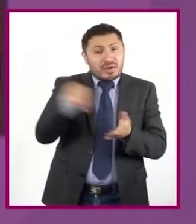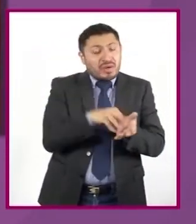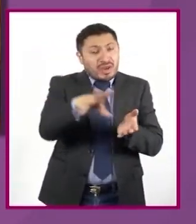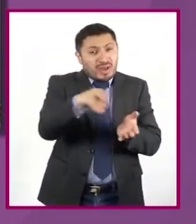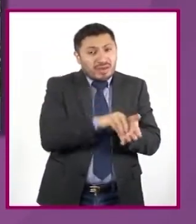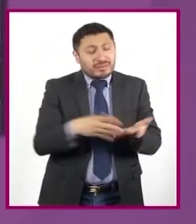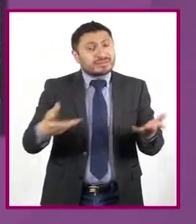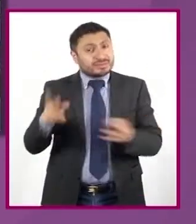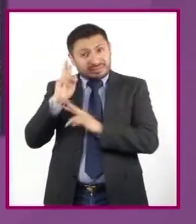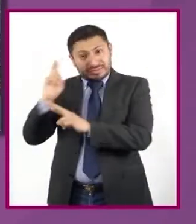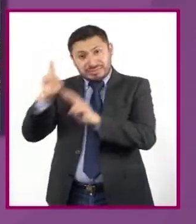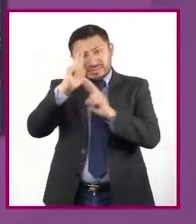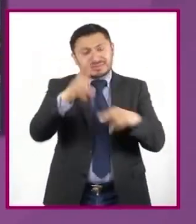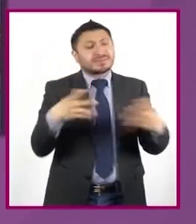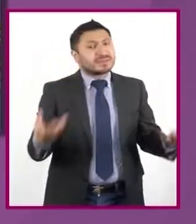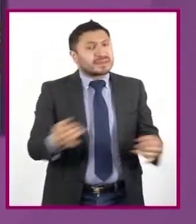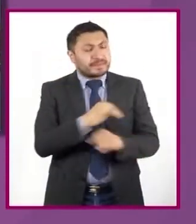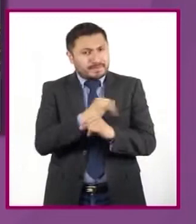investigar.